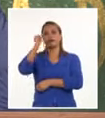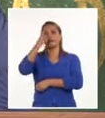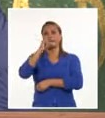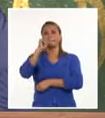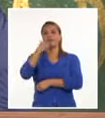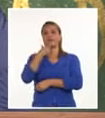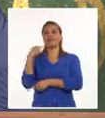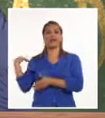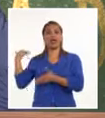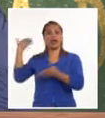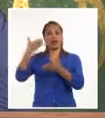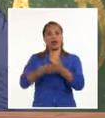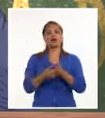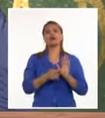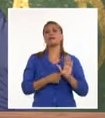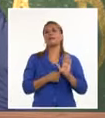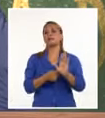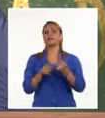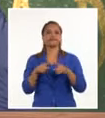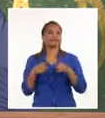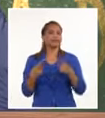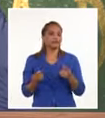ha demostrado,